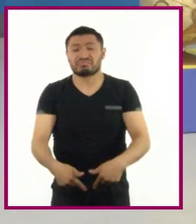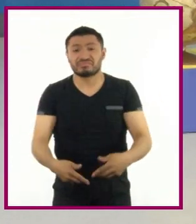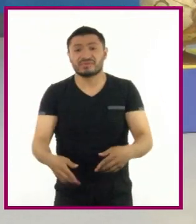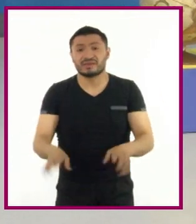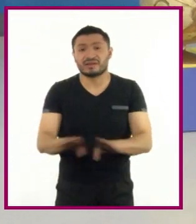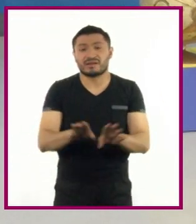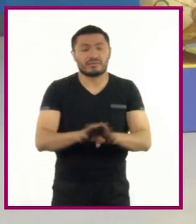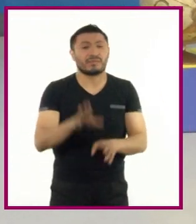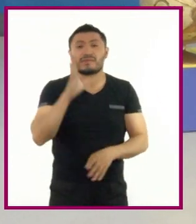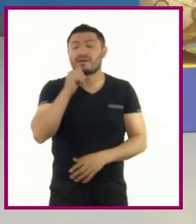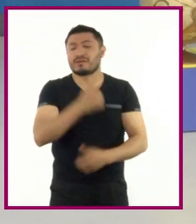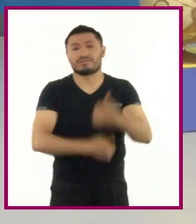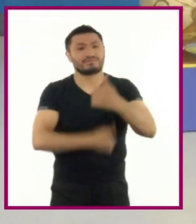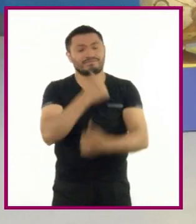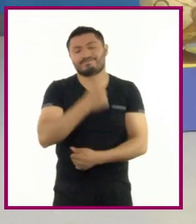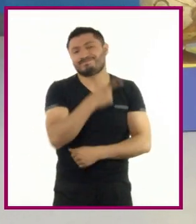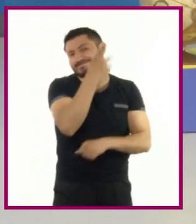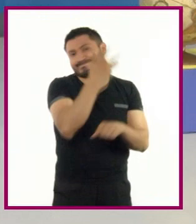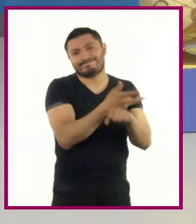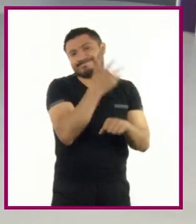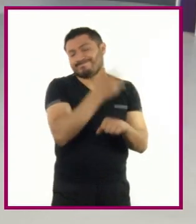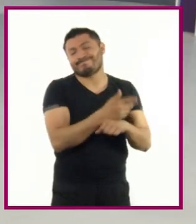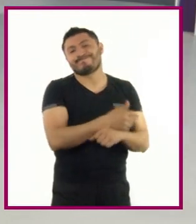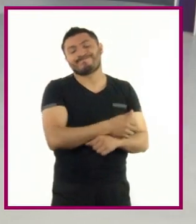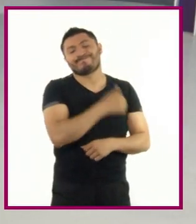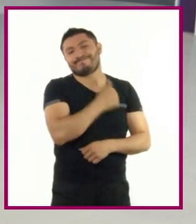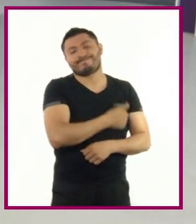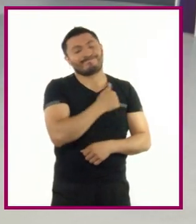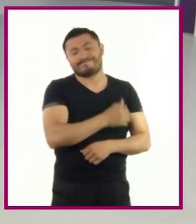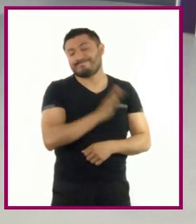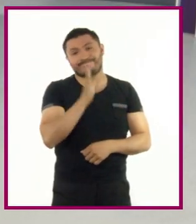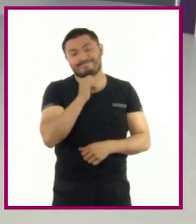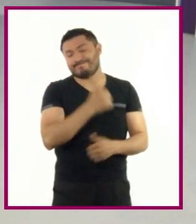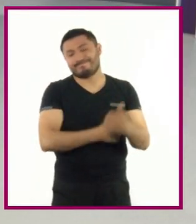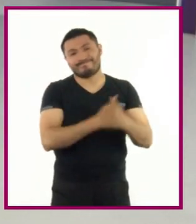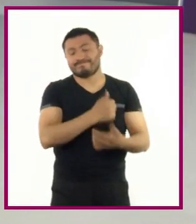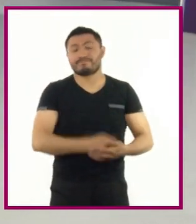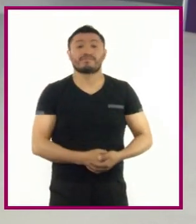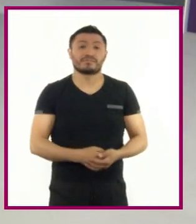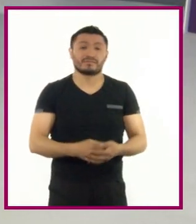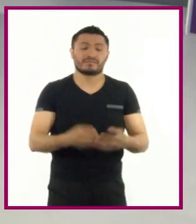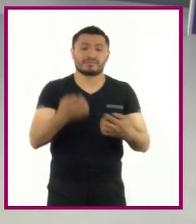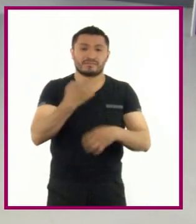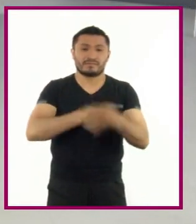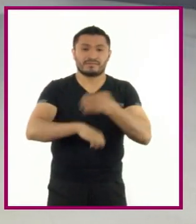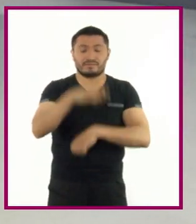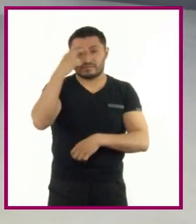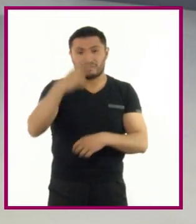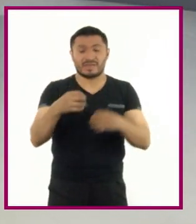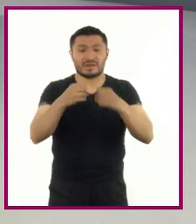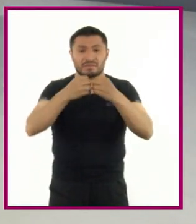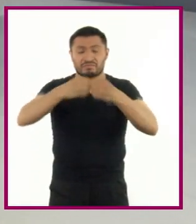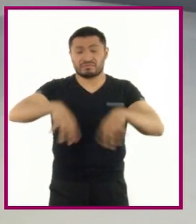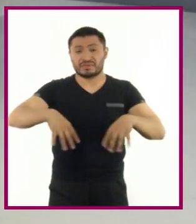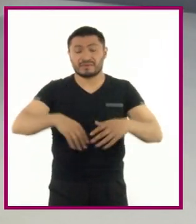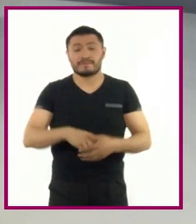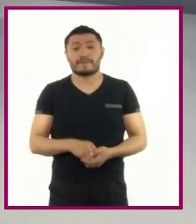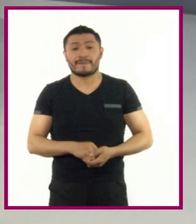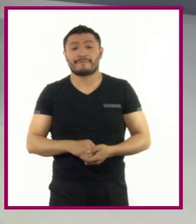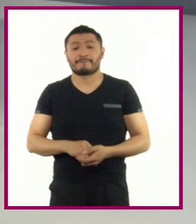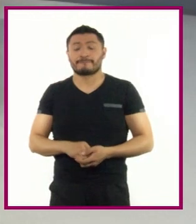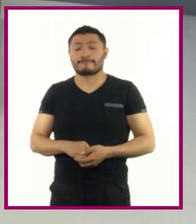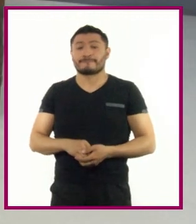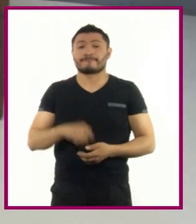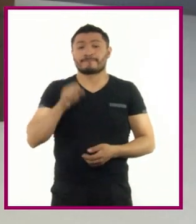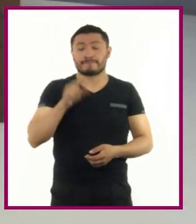grandes corporaciones estadounidenses y canadienses. Por otro lado, favoreció el aumento de las exportaciones e importaciones con los